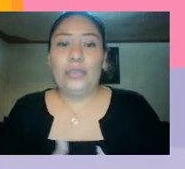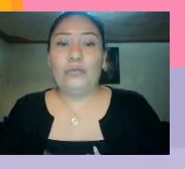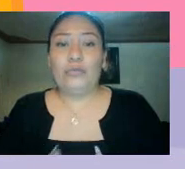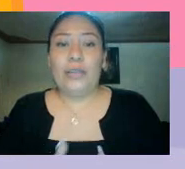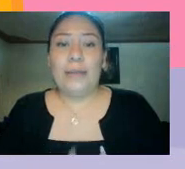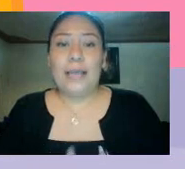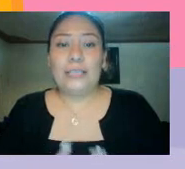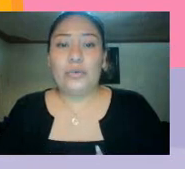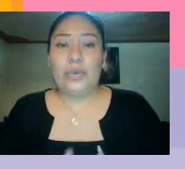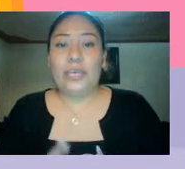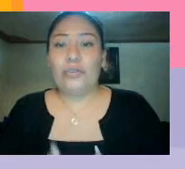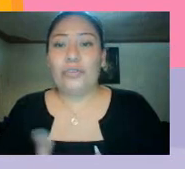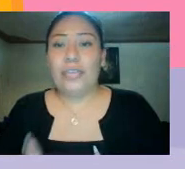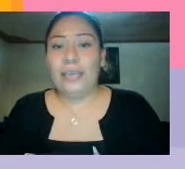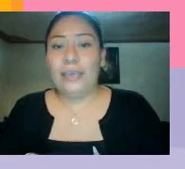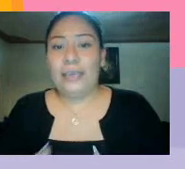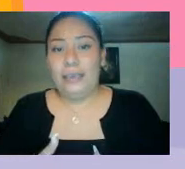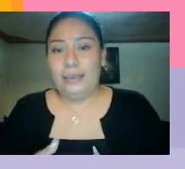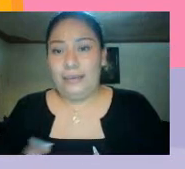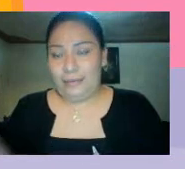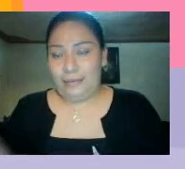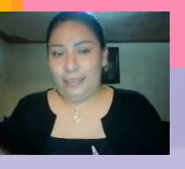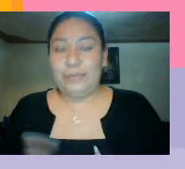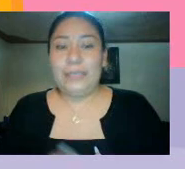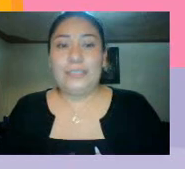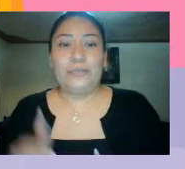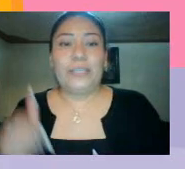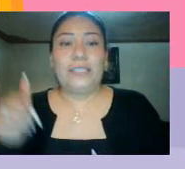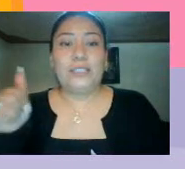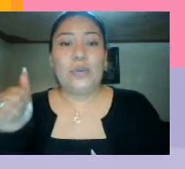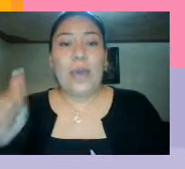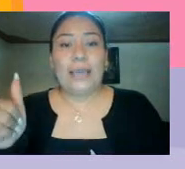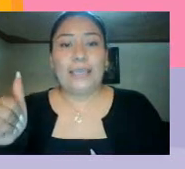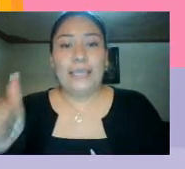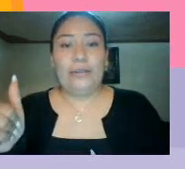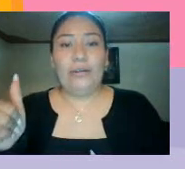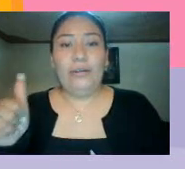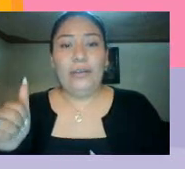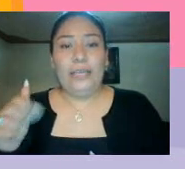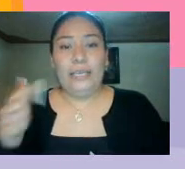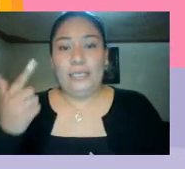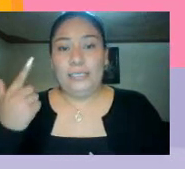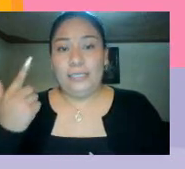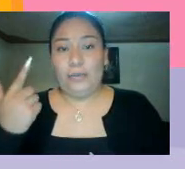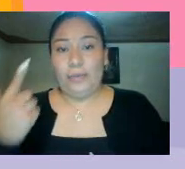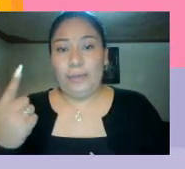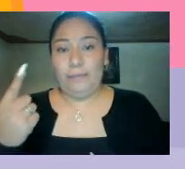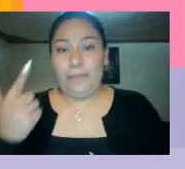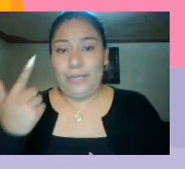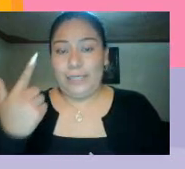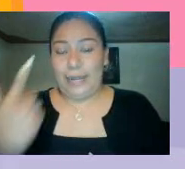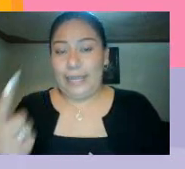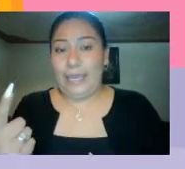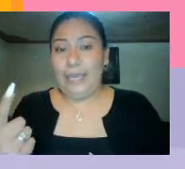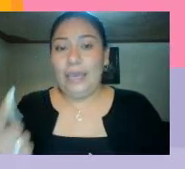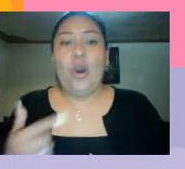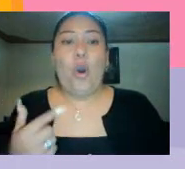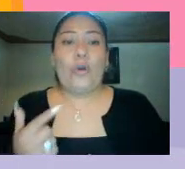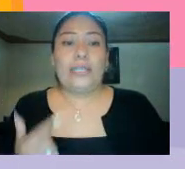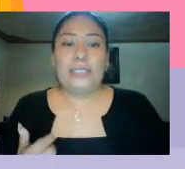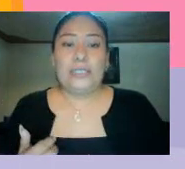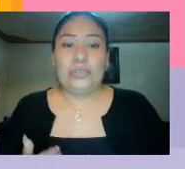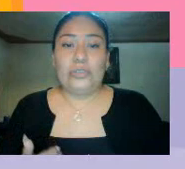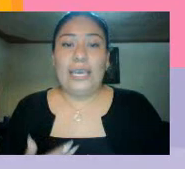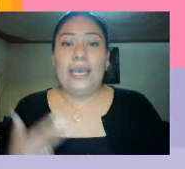partido, dame un abrazo que yo te... Espacio. Inciso A, quiero. Inciso B, prestaré.